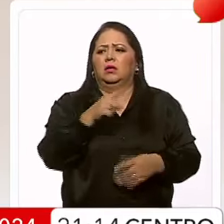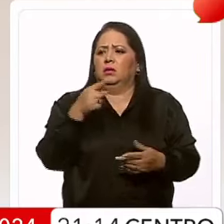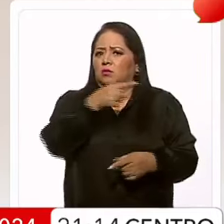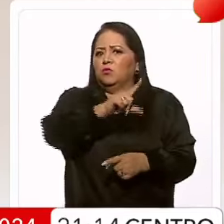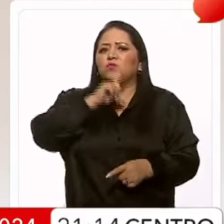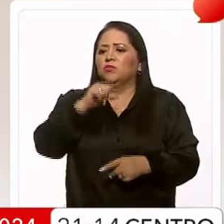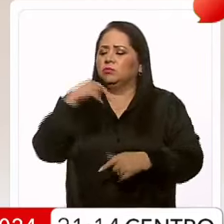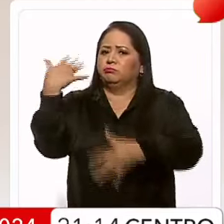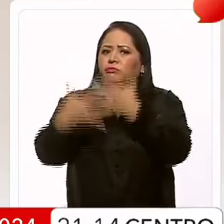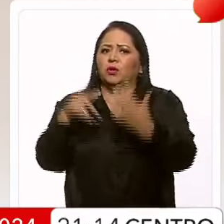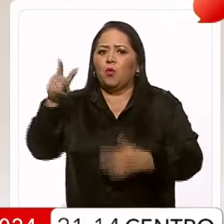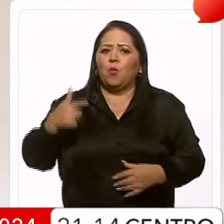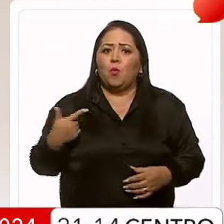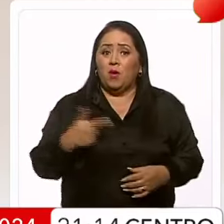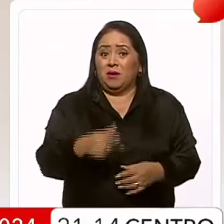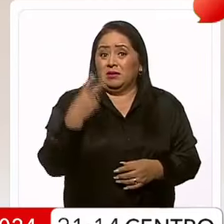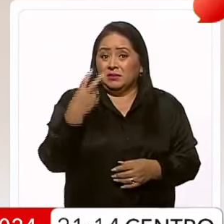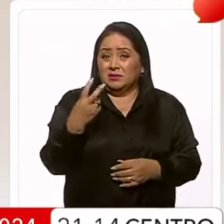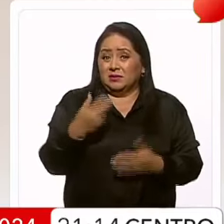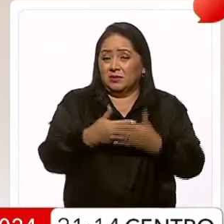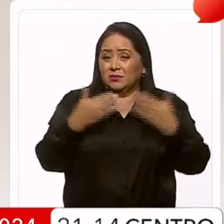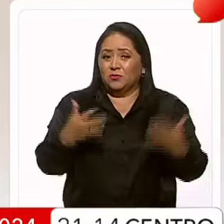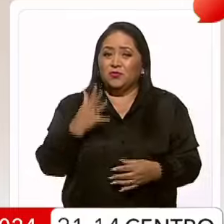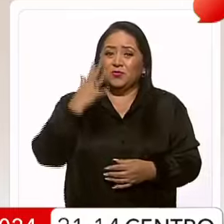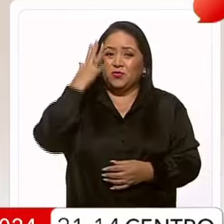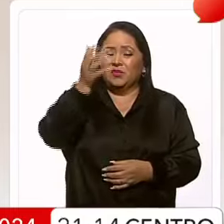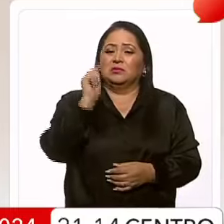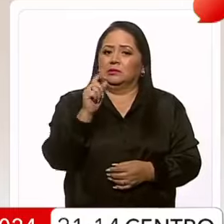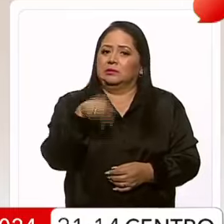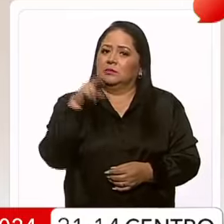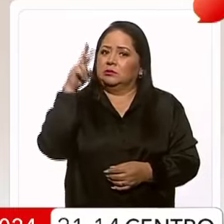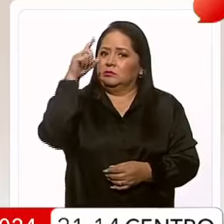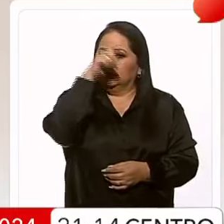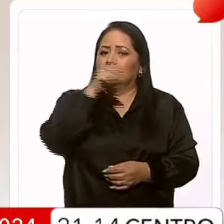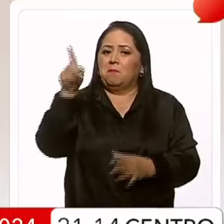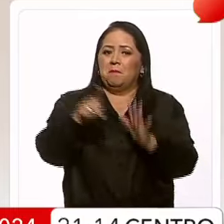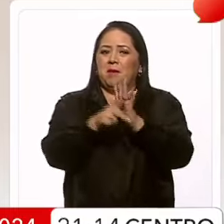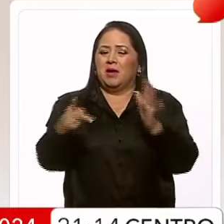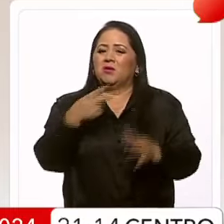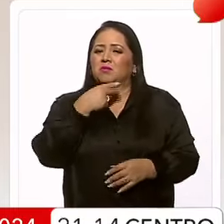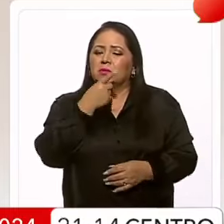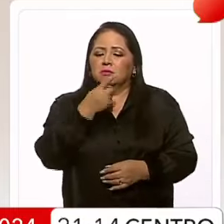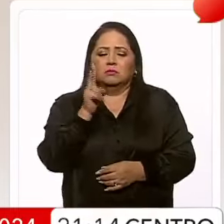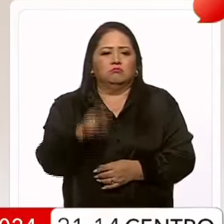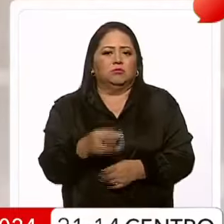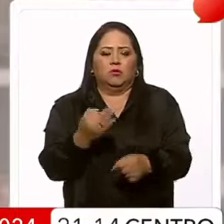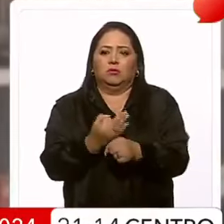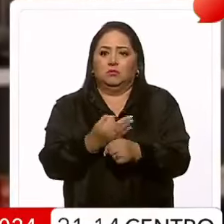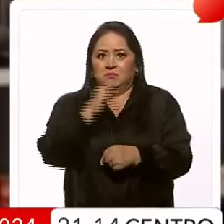violencia en Guanajuato. En este escenario, el panorama en el futuro es complicado, dice el periodista Arnoldo Cuellar.